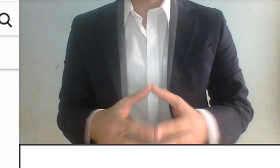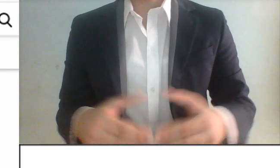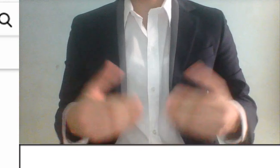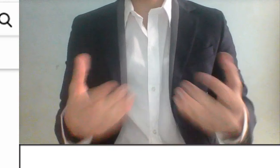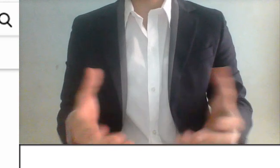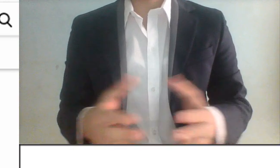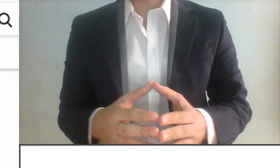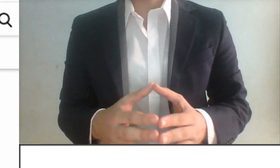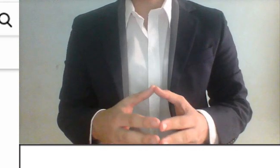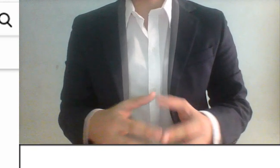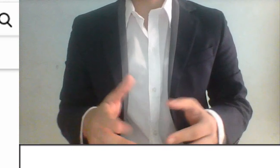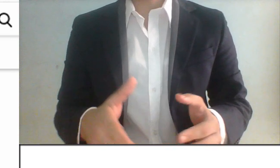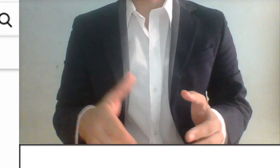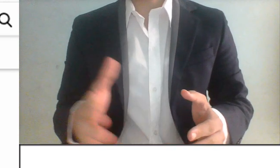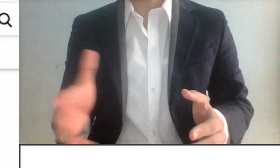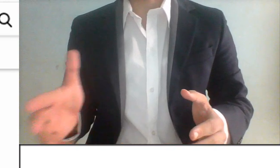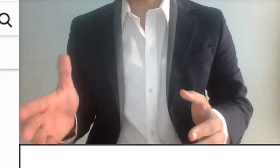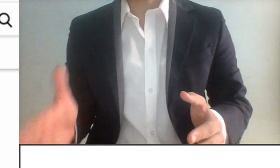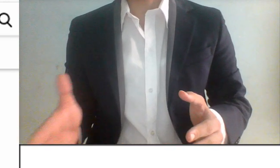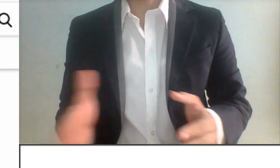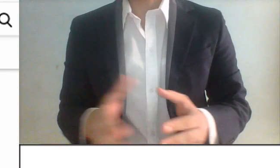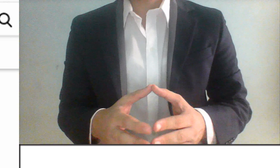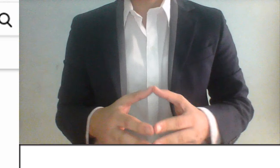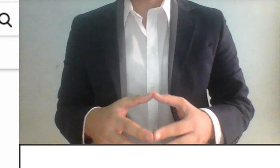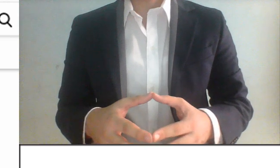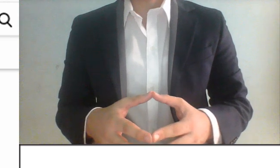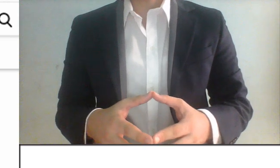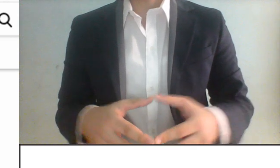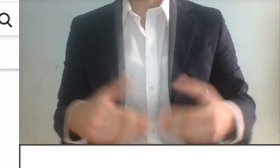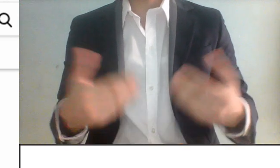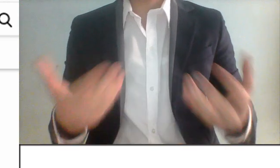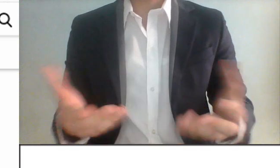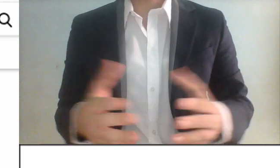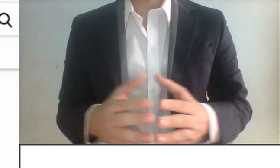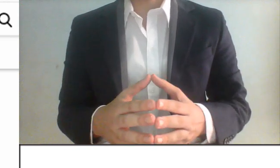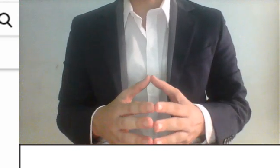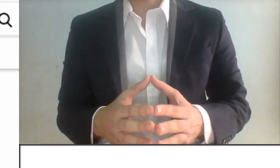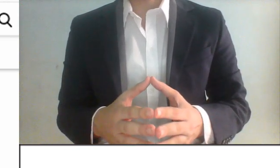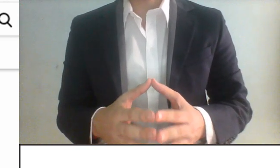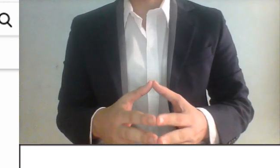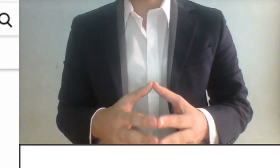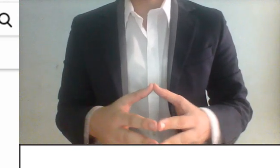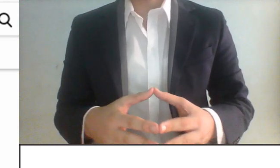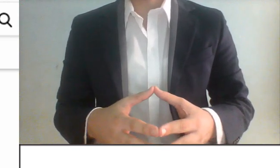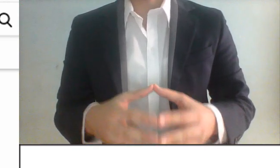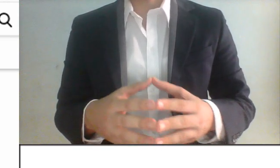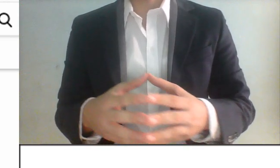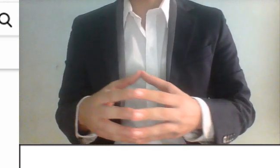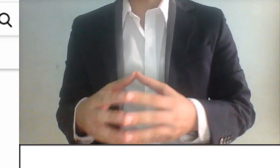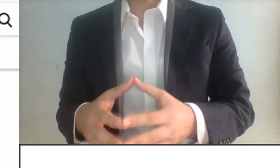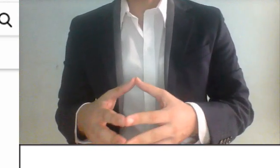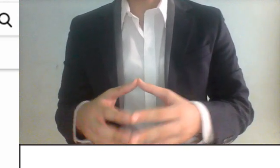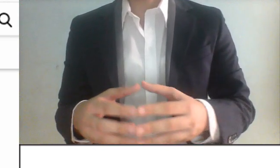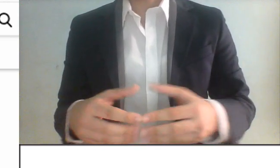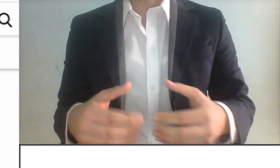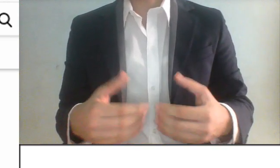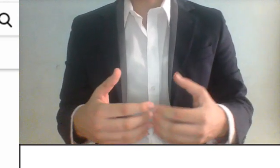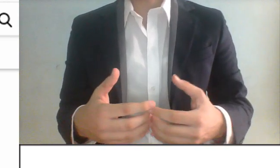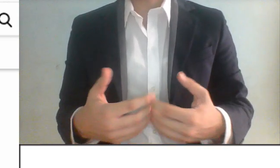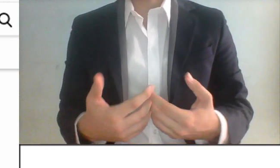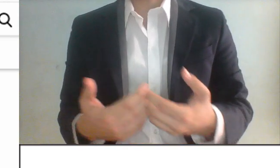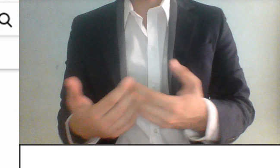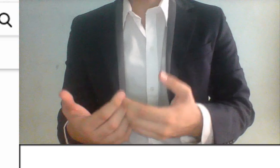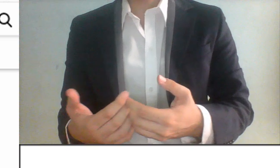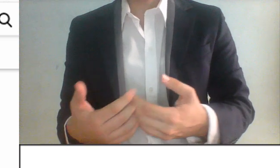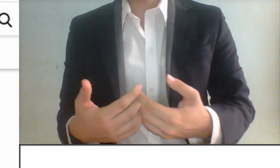esto y es definitivo es justamente el 24 de agosto en el cual pues se notificará precisamente si el amparo es aceptado o si